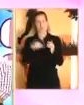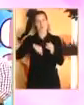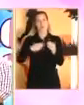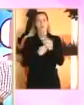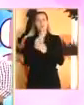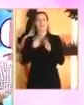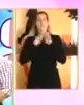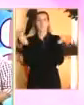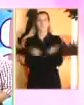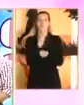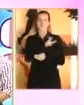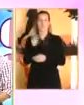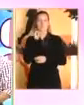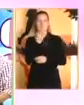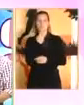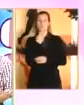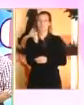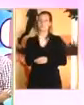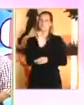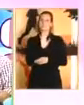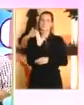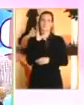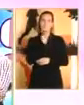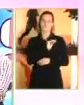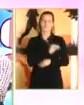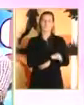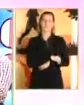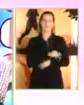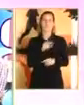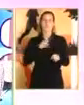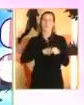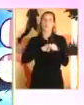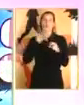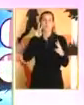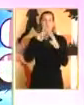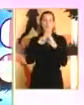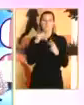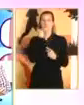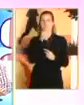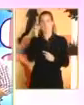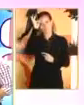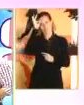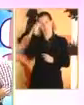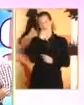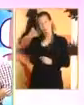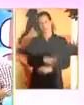Sordas. Eso es. Nos vamos. Nos vamos. Buen Volvemos el próximo lunes. Buen fin de... Adiós.